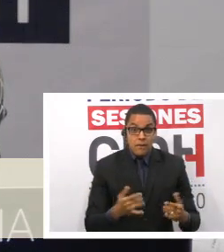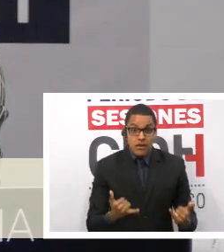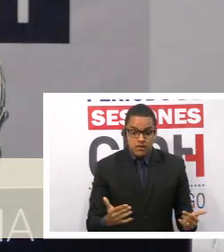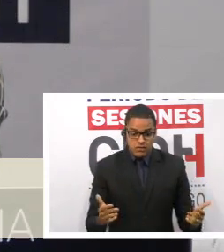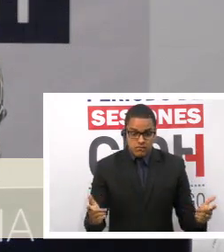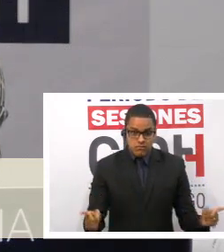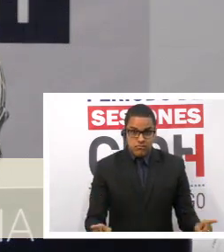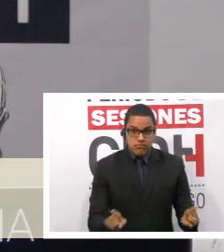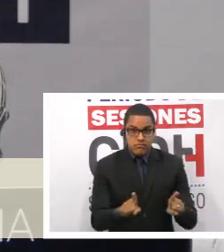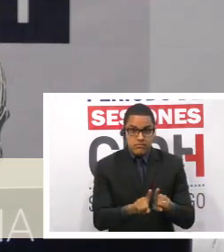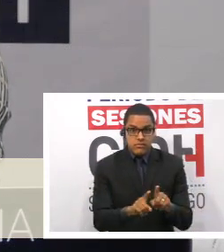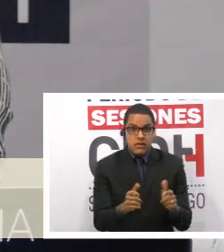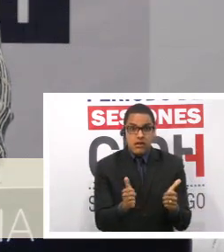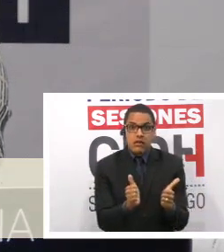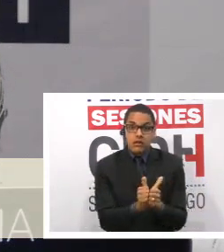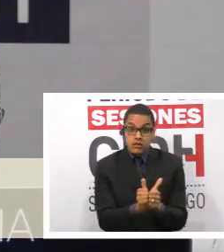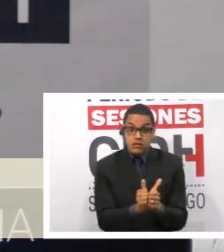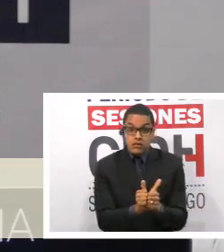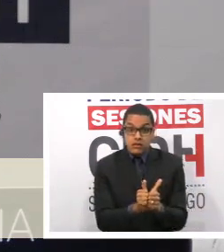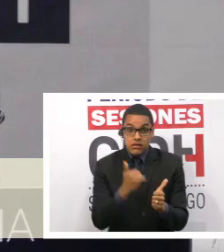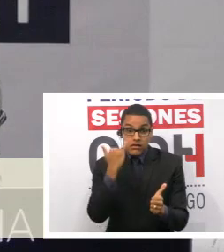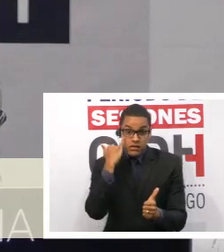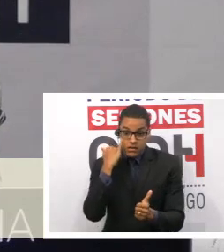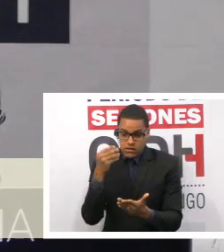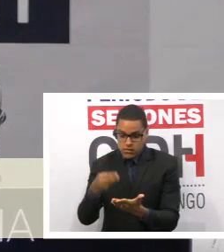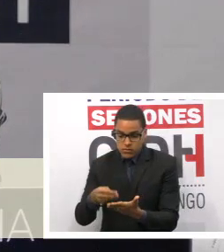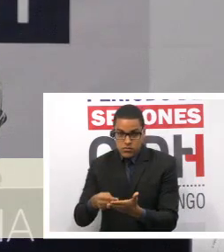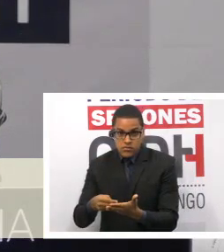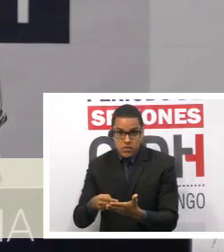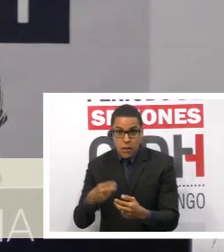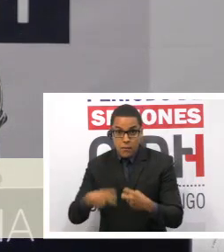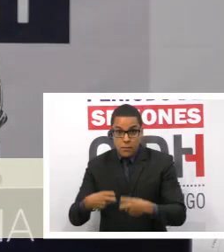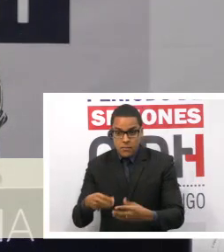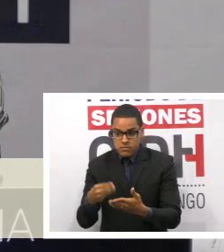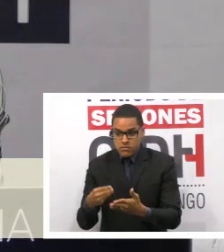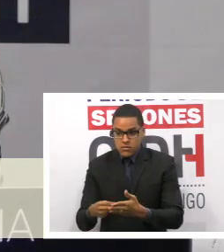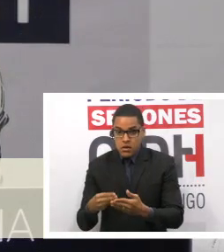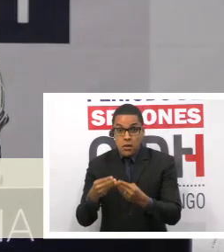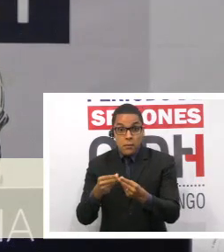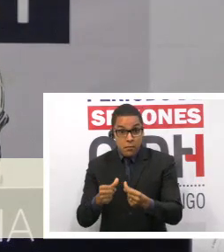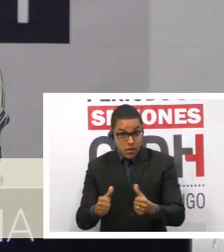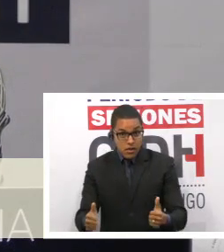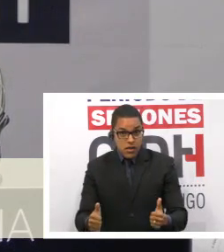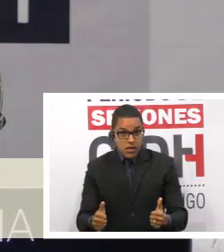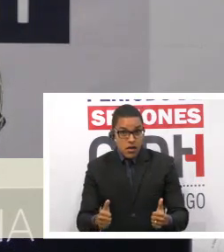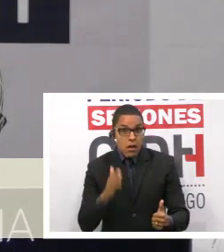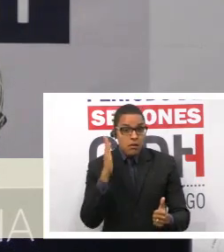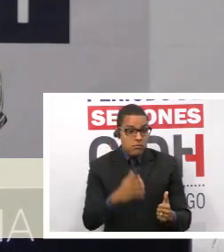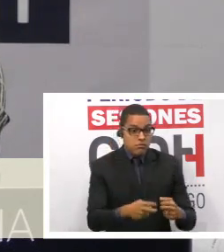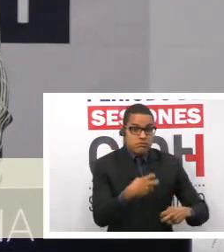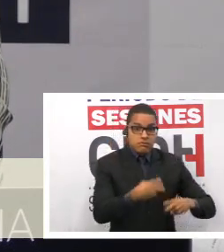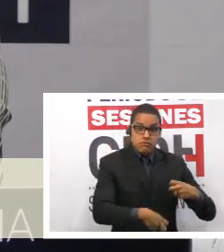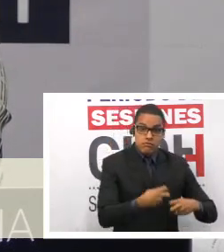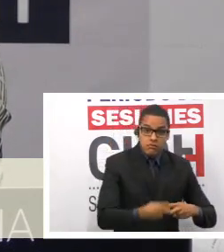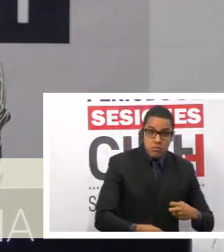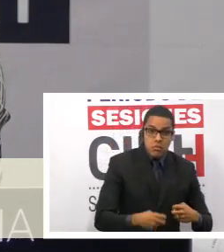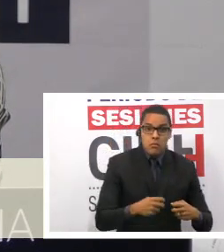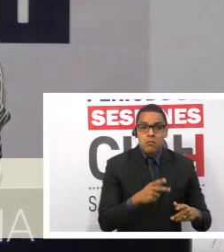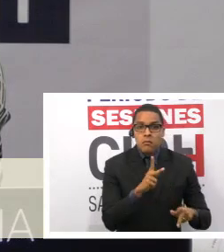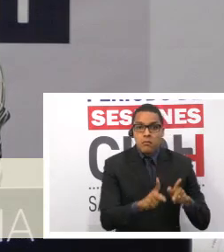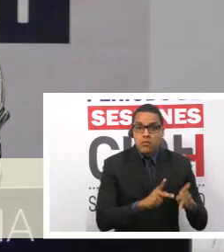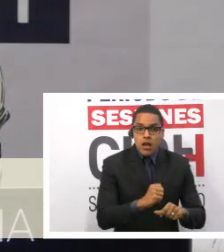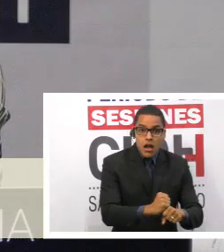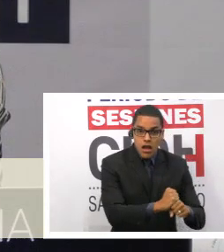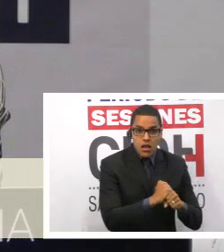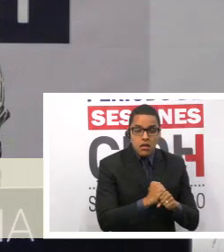comprender la expertise y evaluar el impacto de estas políticas porque